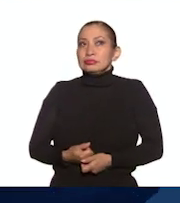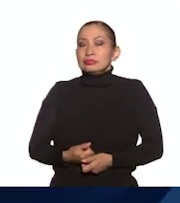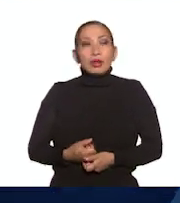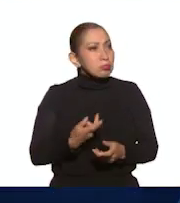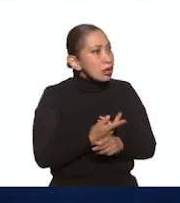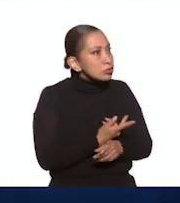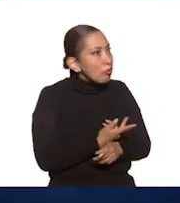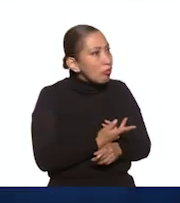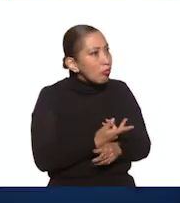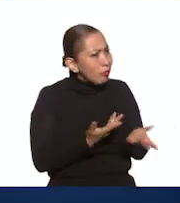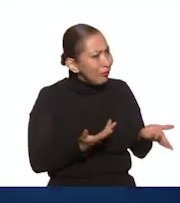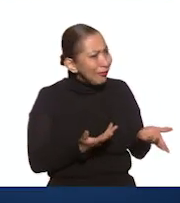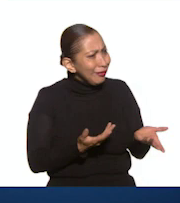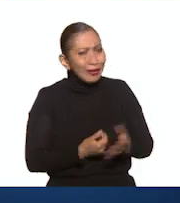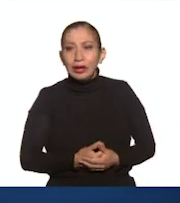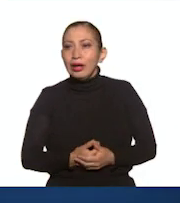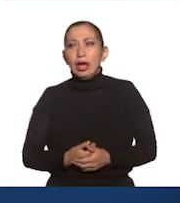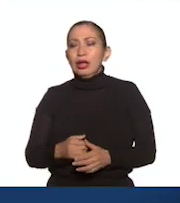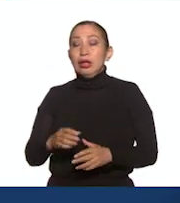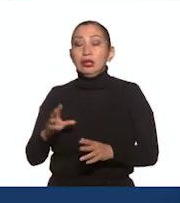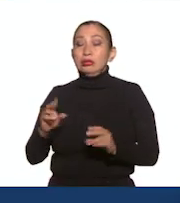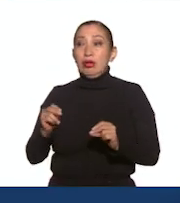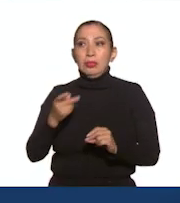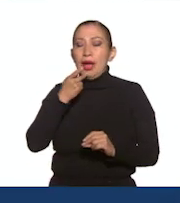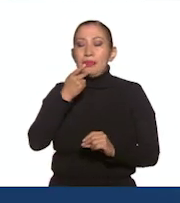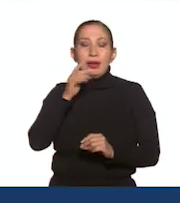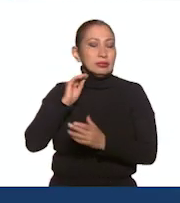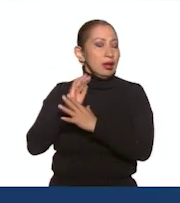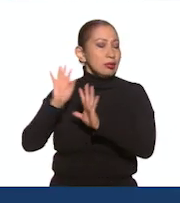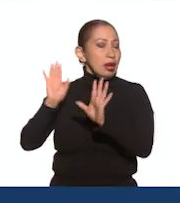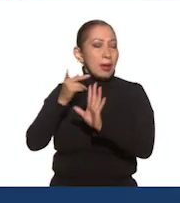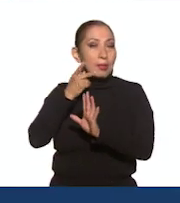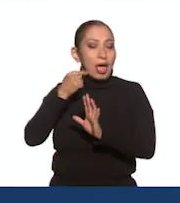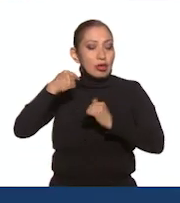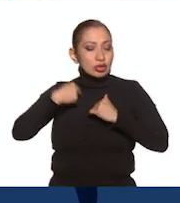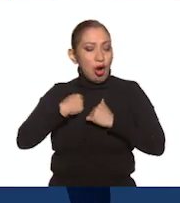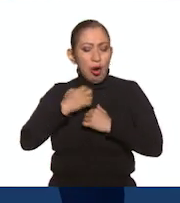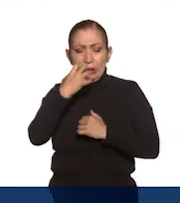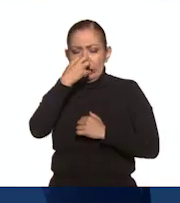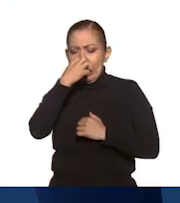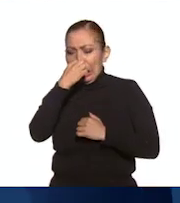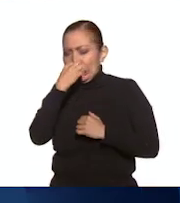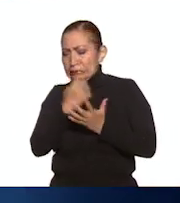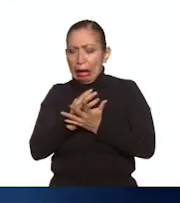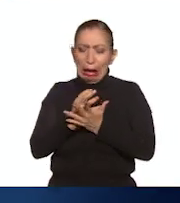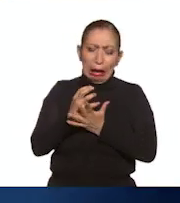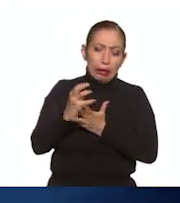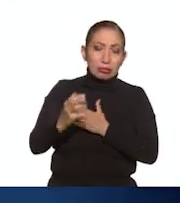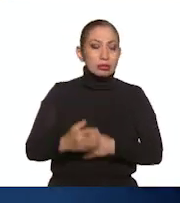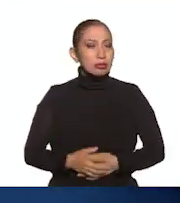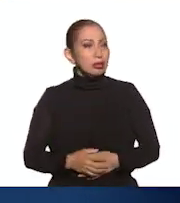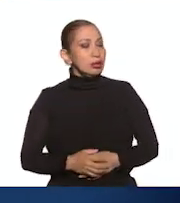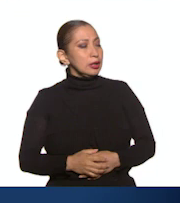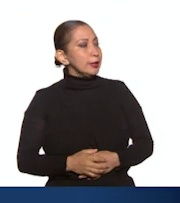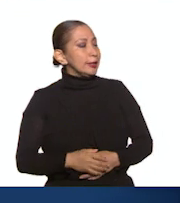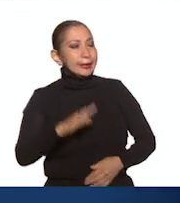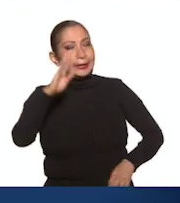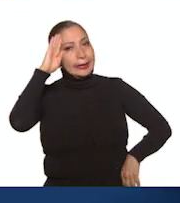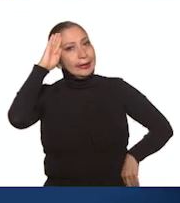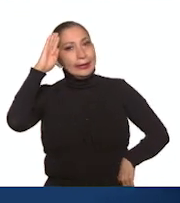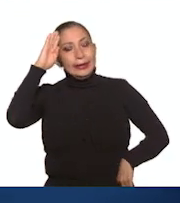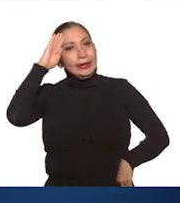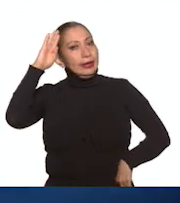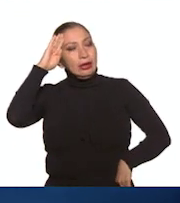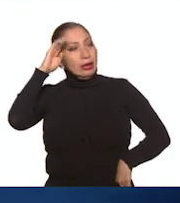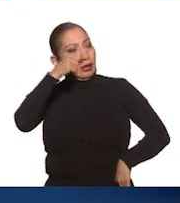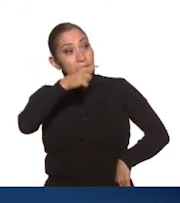¿Qué pasó, Cupertino? No, no me hable, por favor. ¿No ve que estoy bien triste? ¡Qué bárbaro!